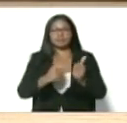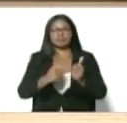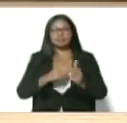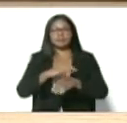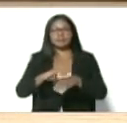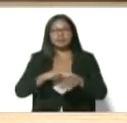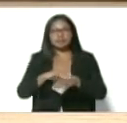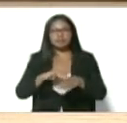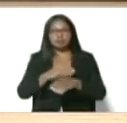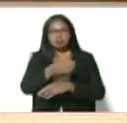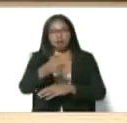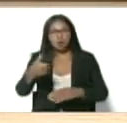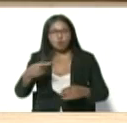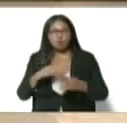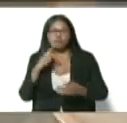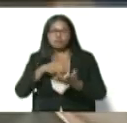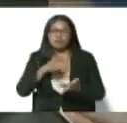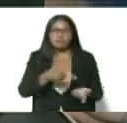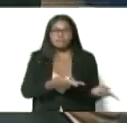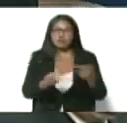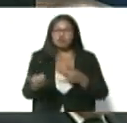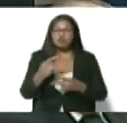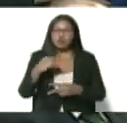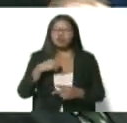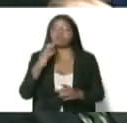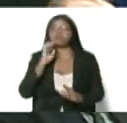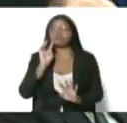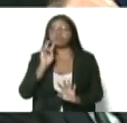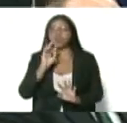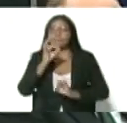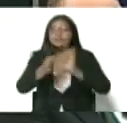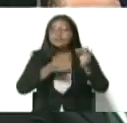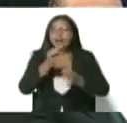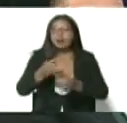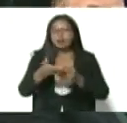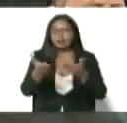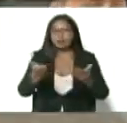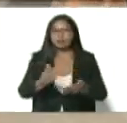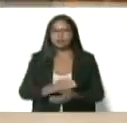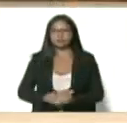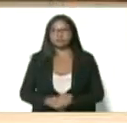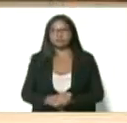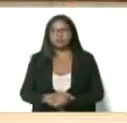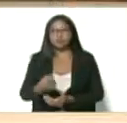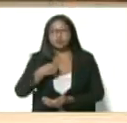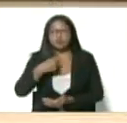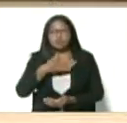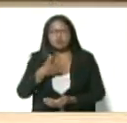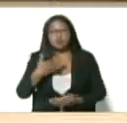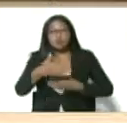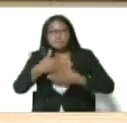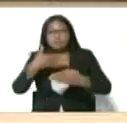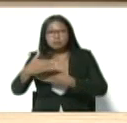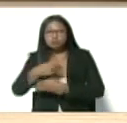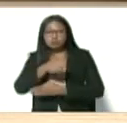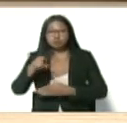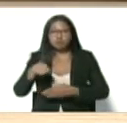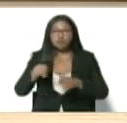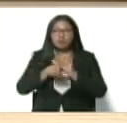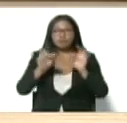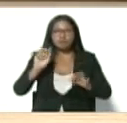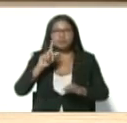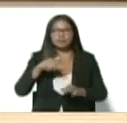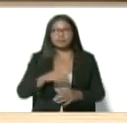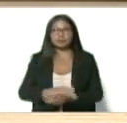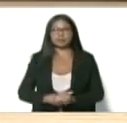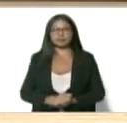trabajo del almirante en jefe bienvenido yo quiero dar un dato y quiero compartir conversado con la